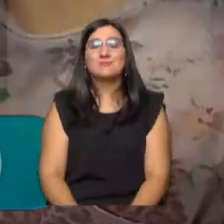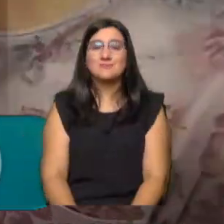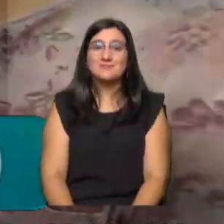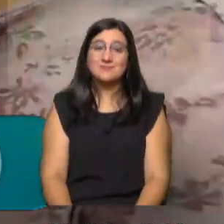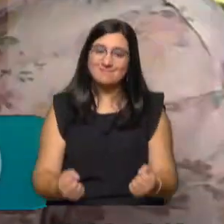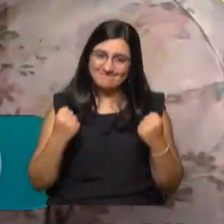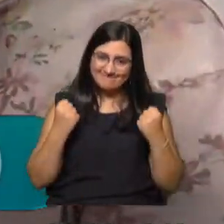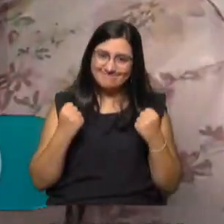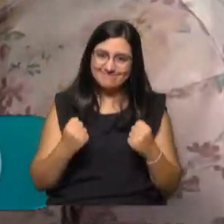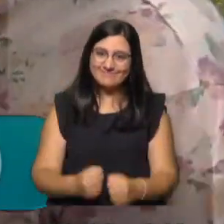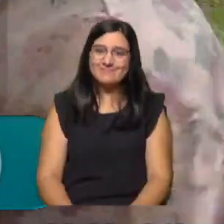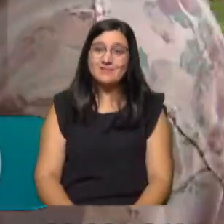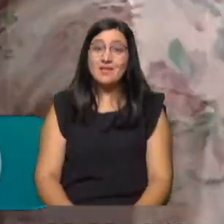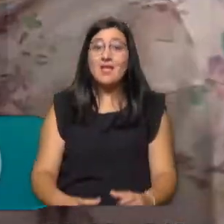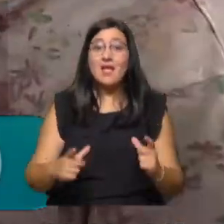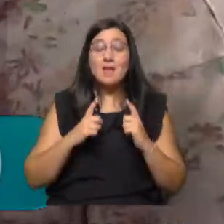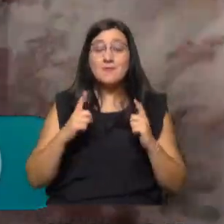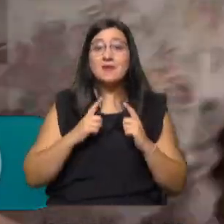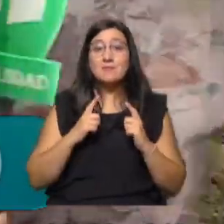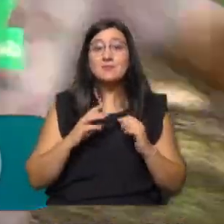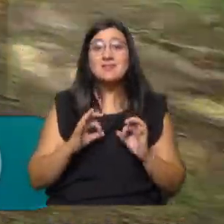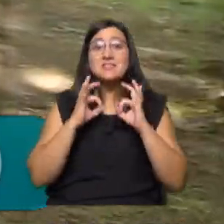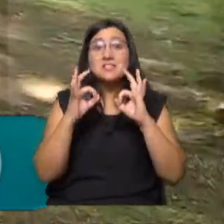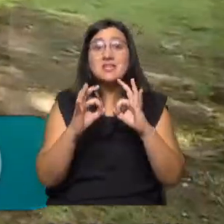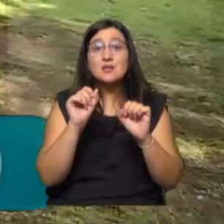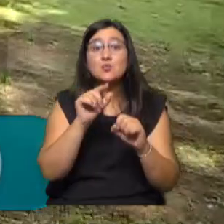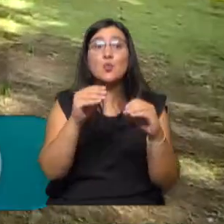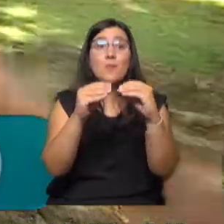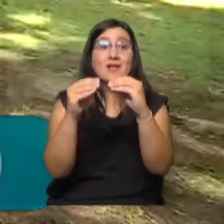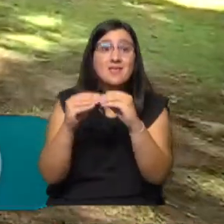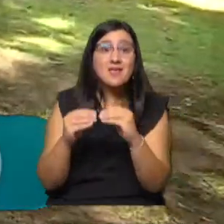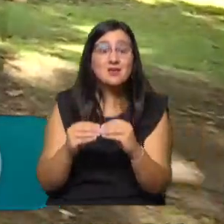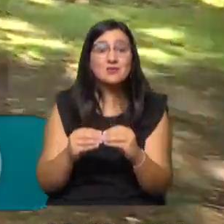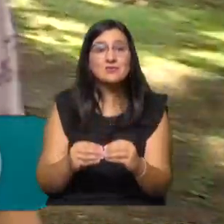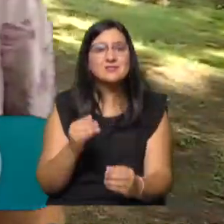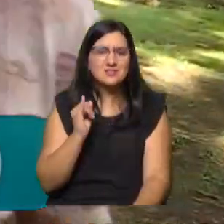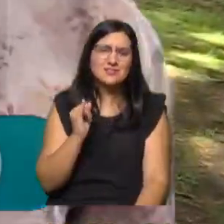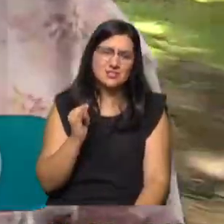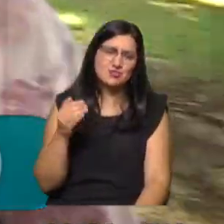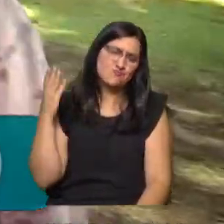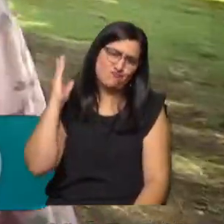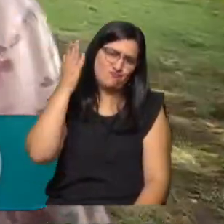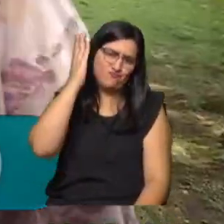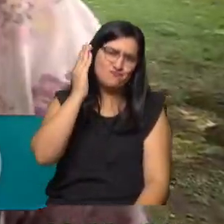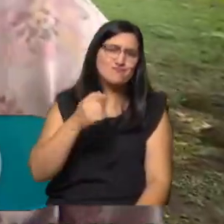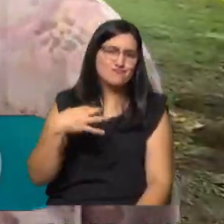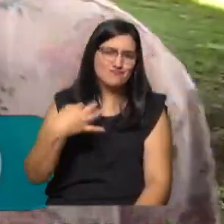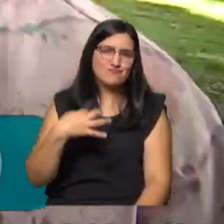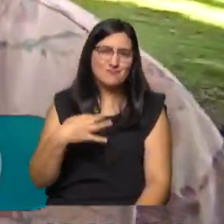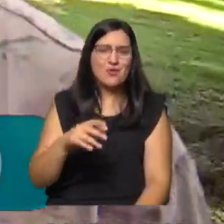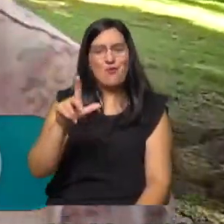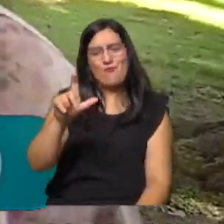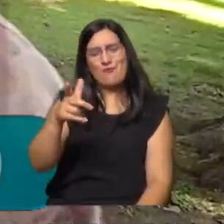vamos arriba, ¿eh? Bueno, vamos y esperemos que alcance la clase. Vamos a ver si puede cortar acá al medio. Alcanzo. Llega bien. Claro que